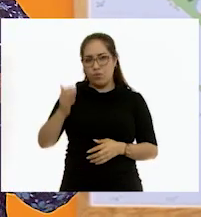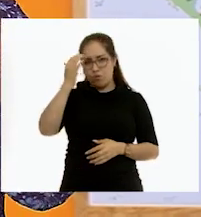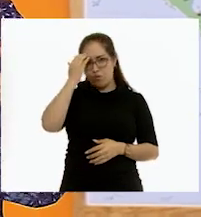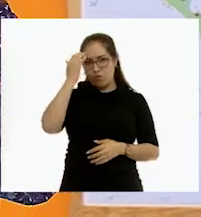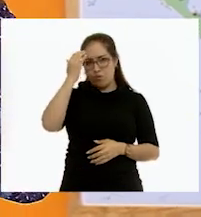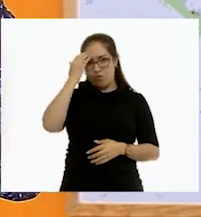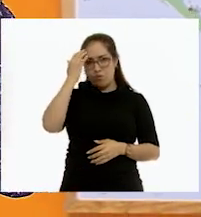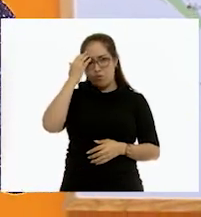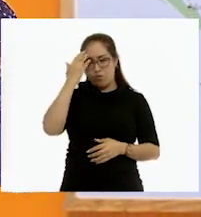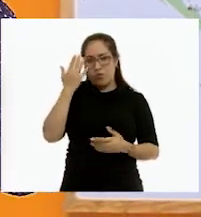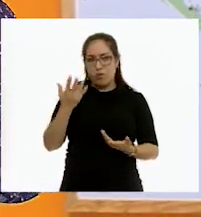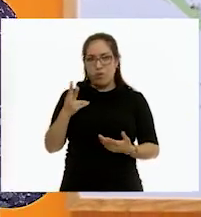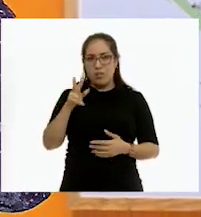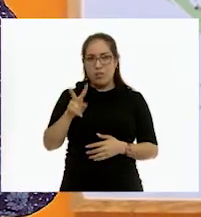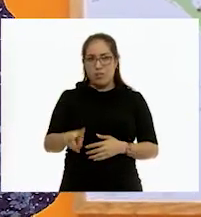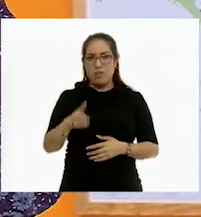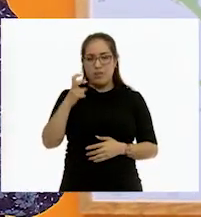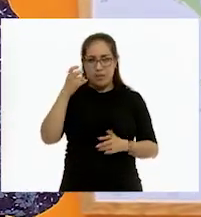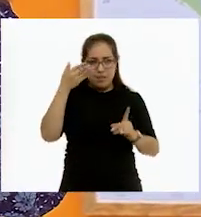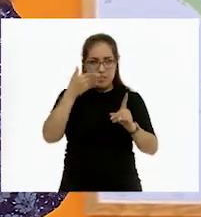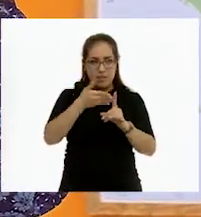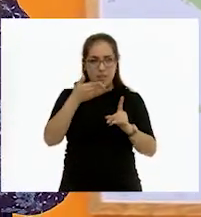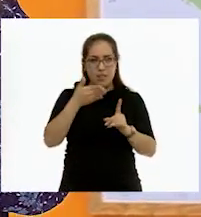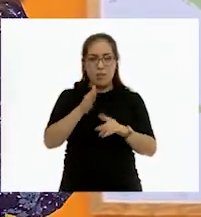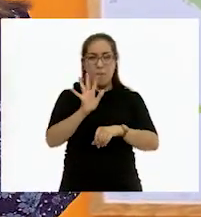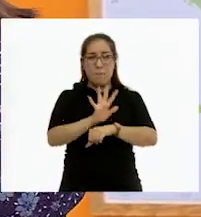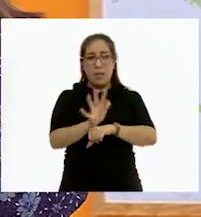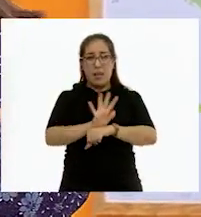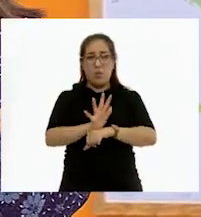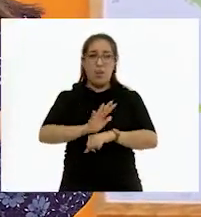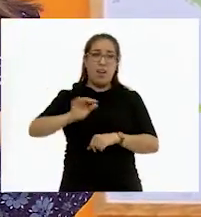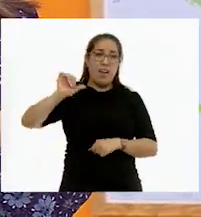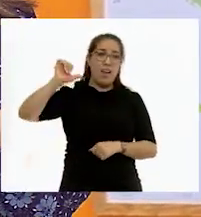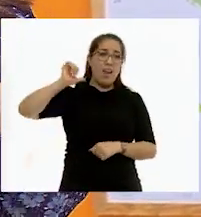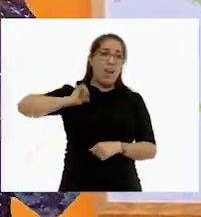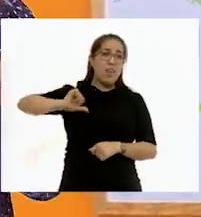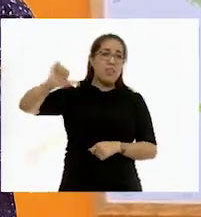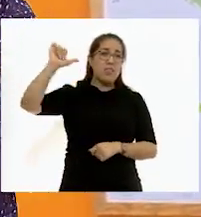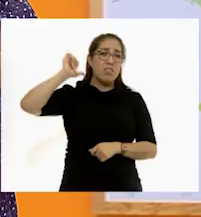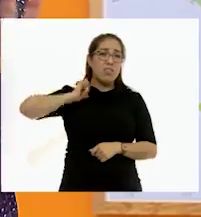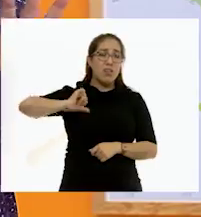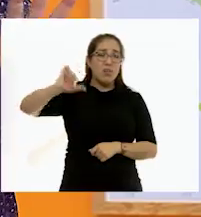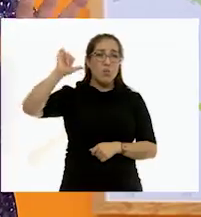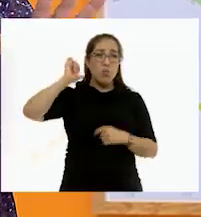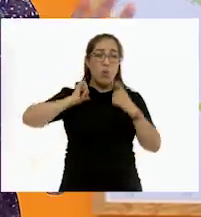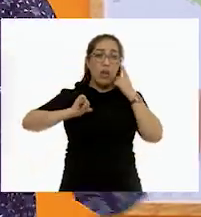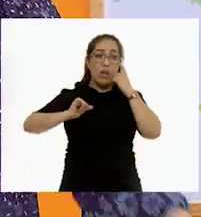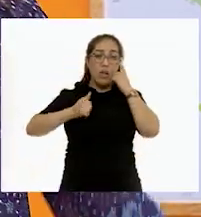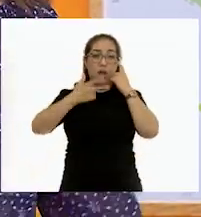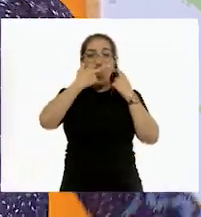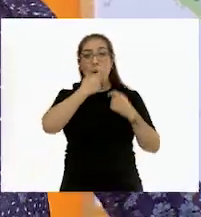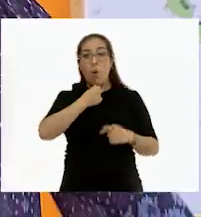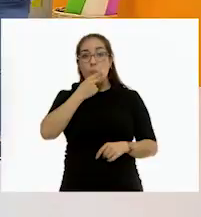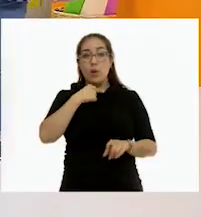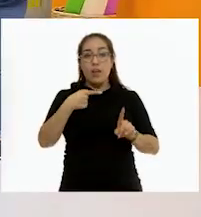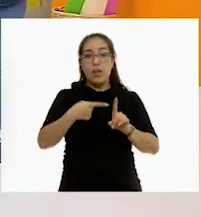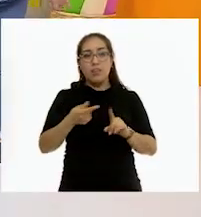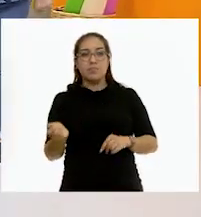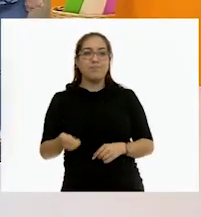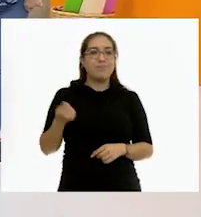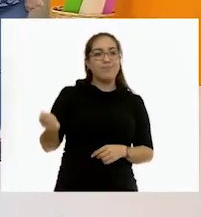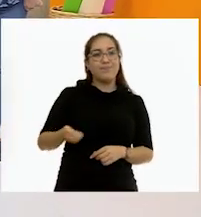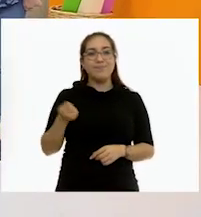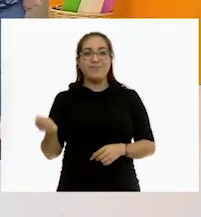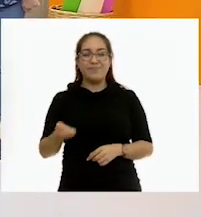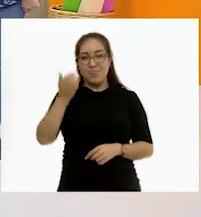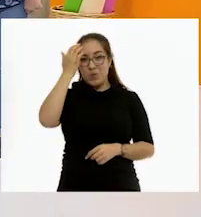parte que me gusta mucho explorar. Esas películas de hace muchos años donde... este personaje que camina así, les